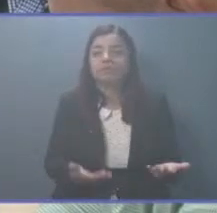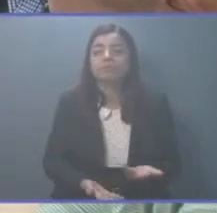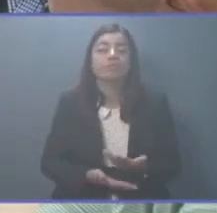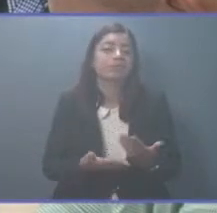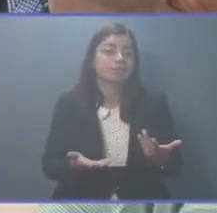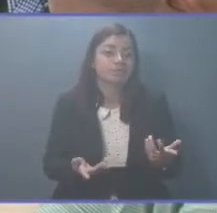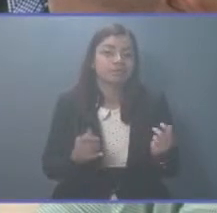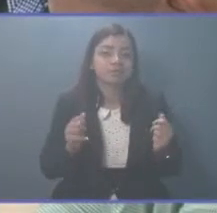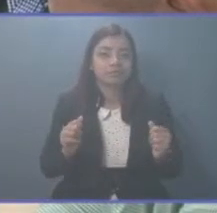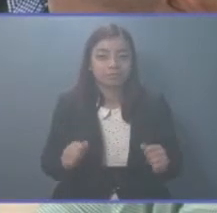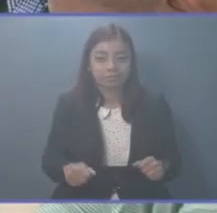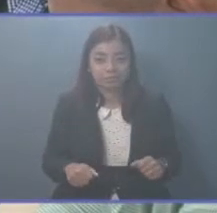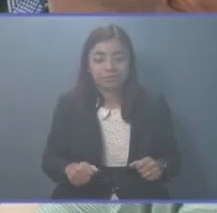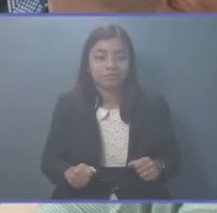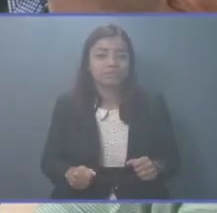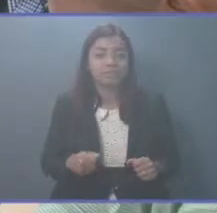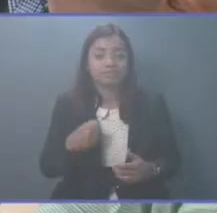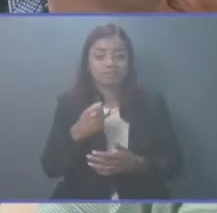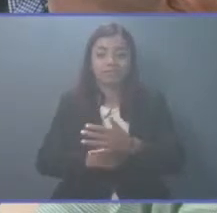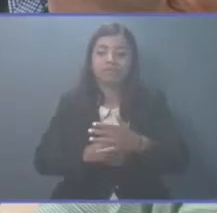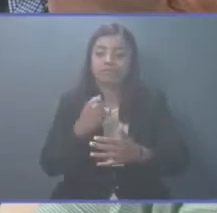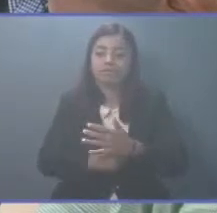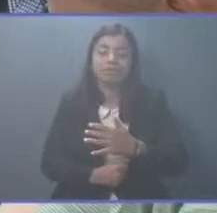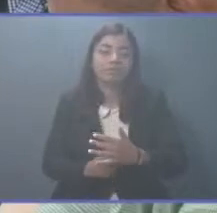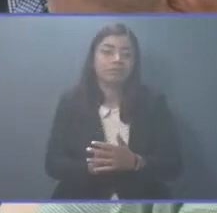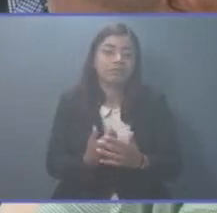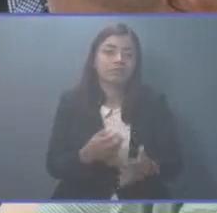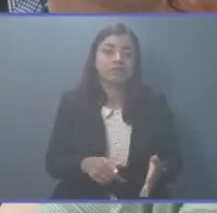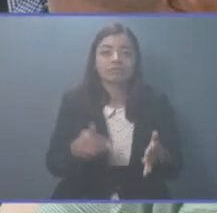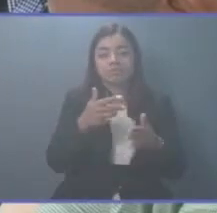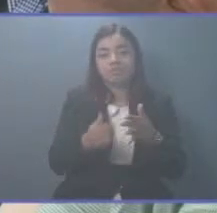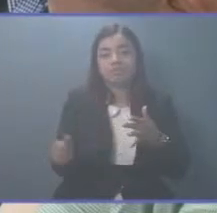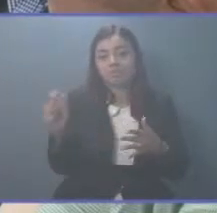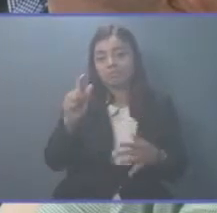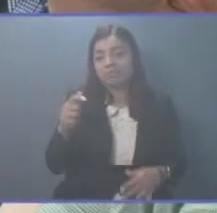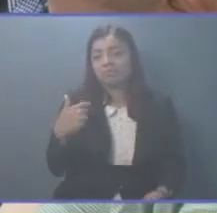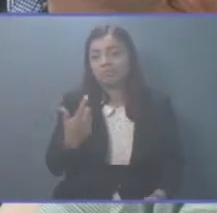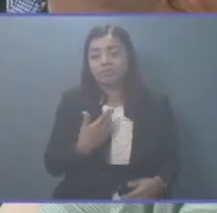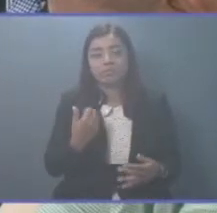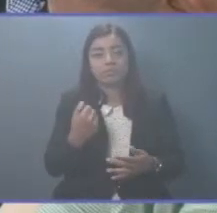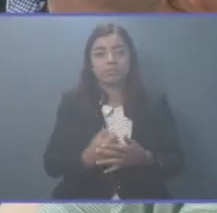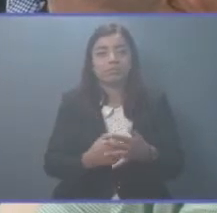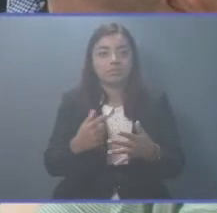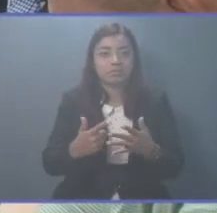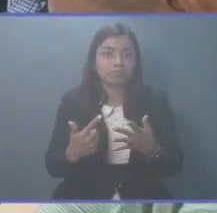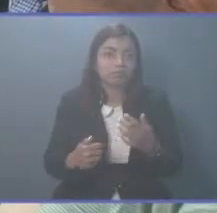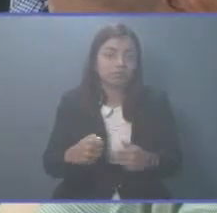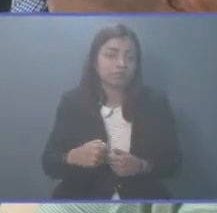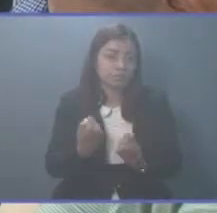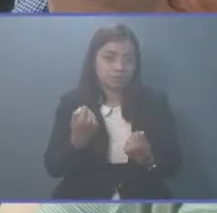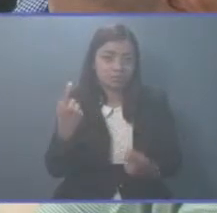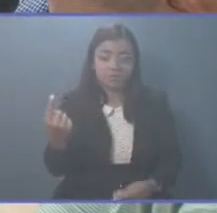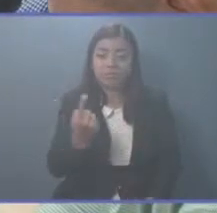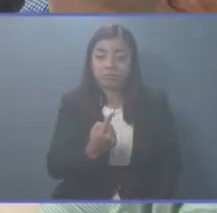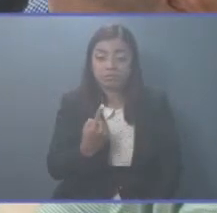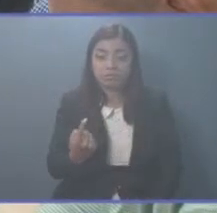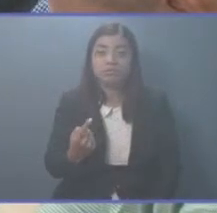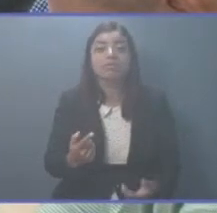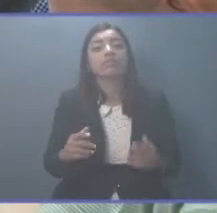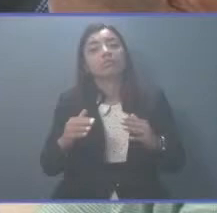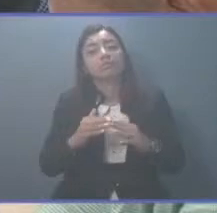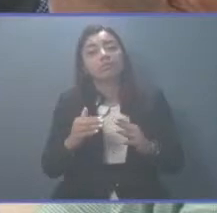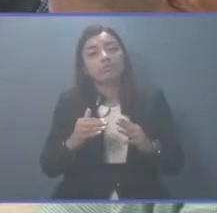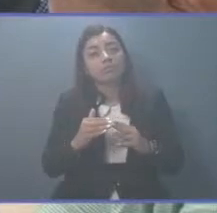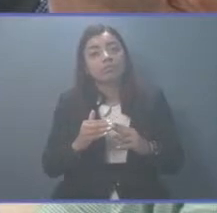a desnaturalizar los esfuerzos que como instituciones hacemos en el combate del tráfico ilegal de personas.